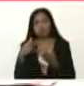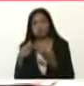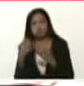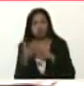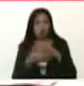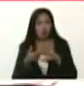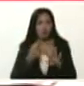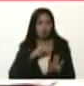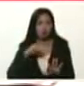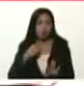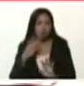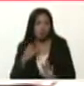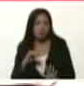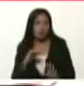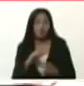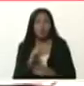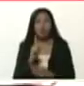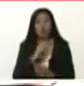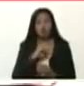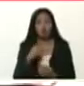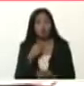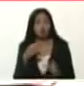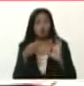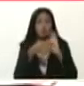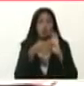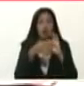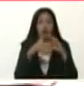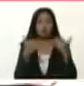que hayamos tenido. En donde nos hemos aliado,